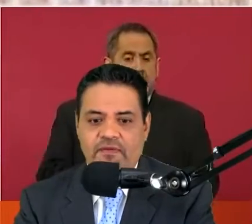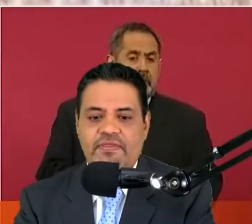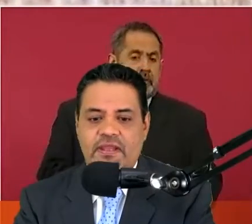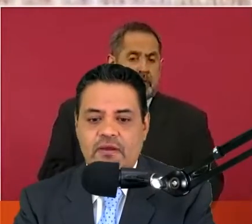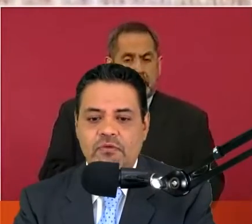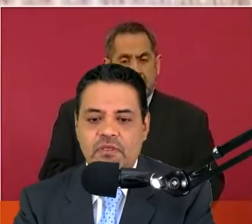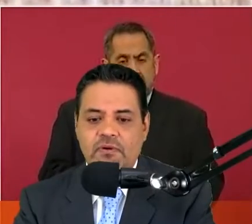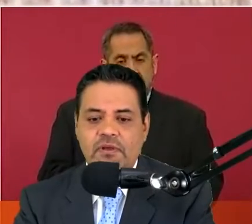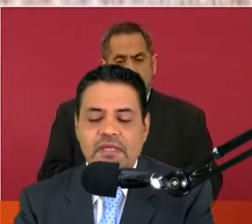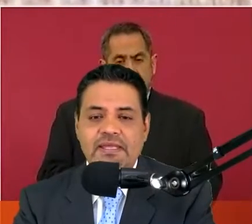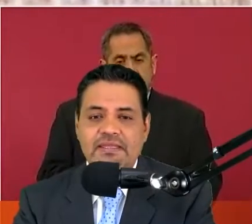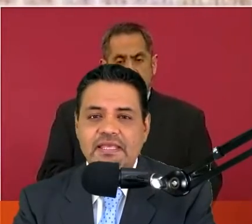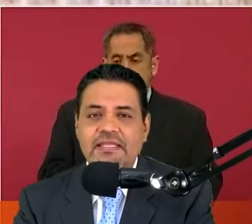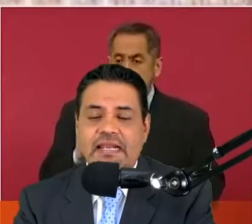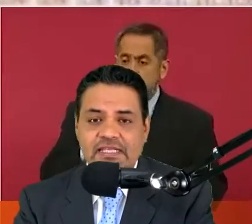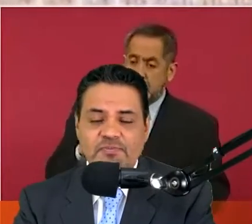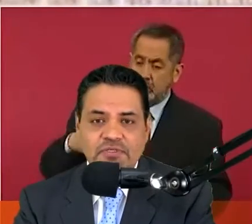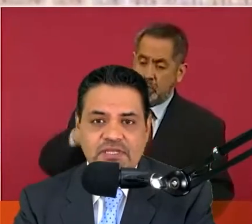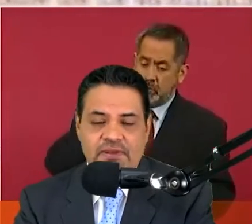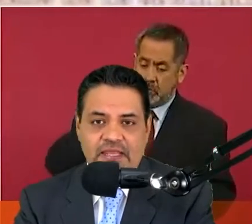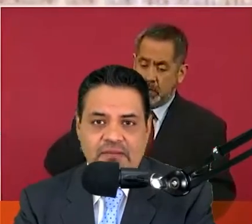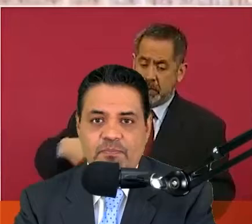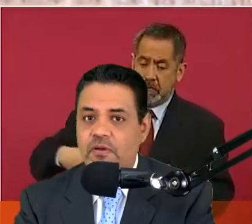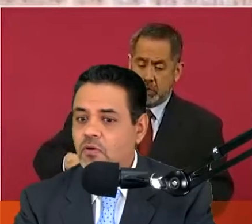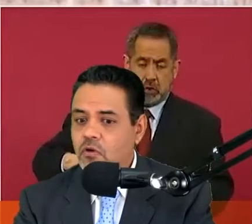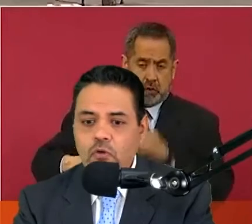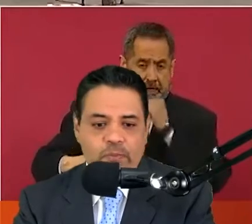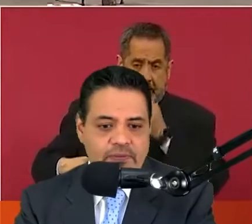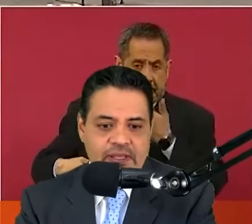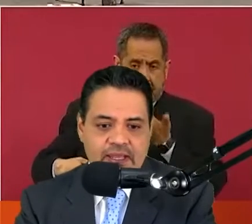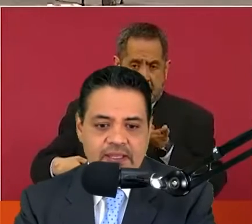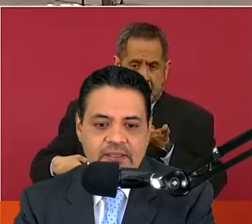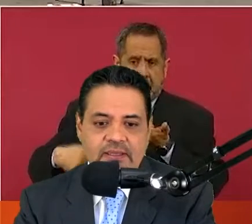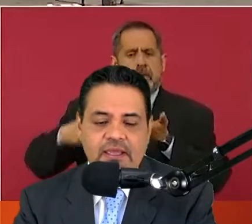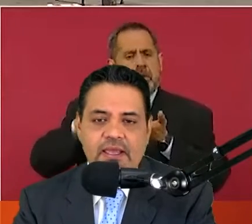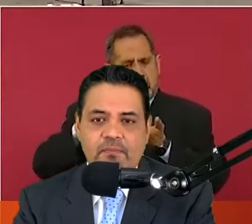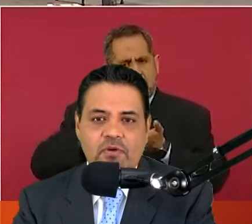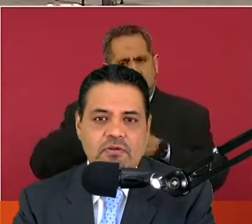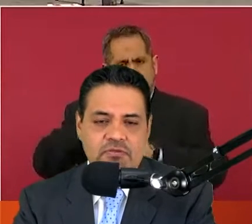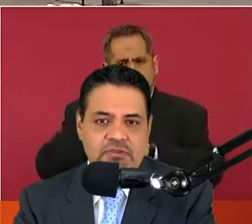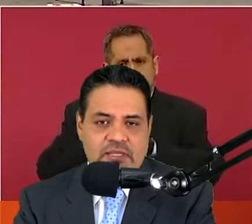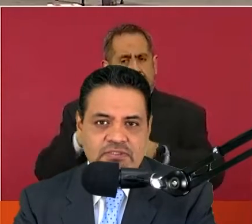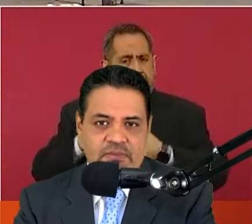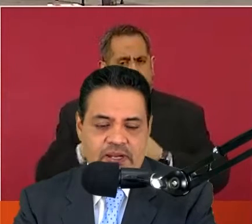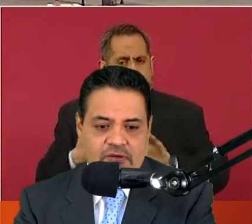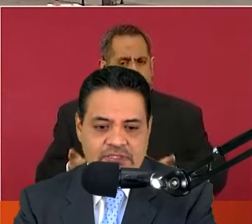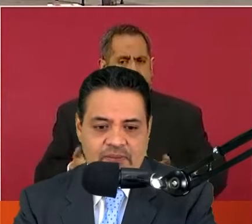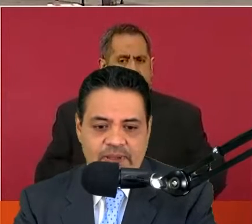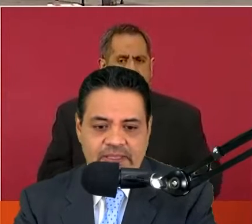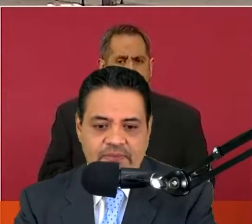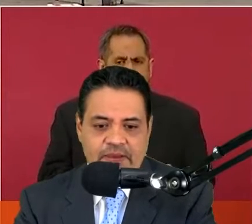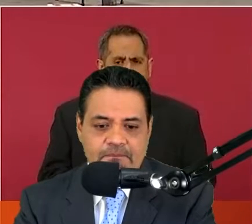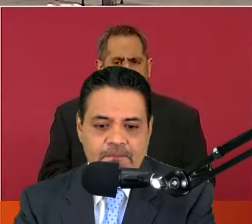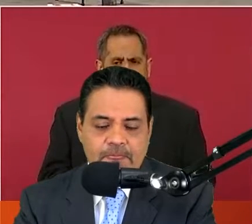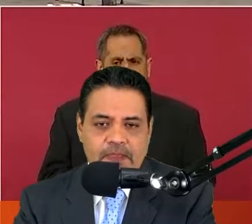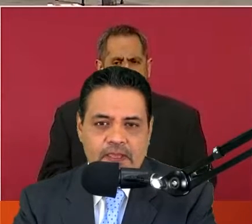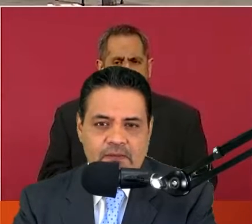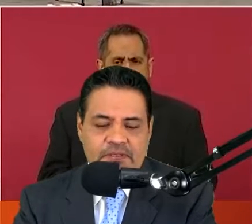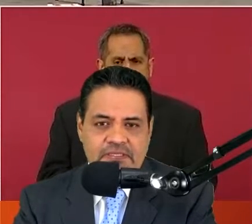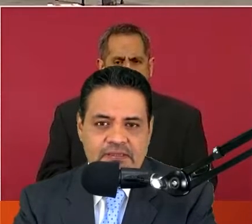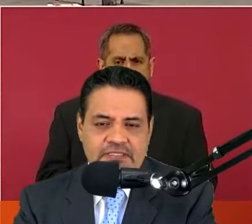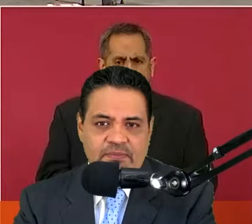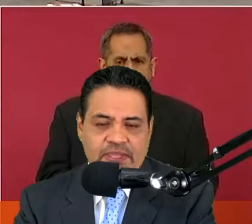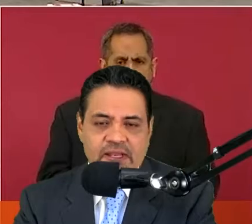como jefe del Ejecutivo, tiene responsabilidad, pero no culpabilidad, por los resultados del manejo de la pandemia.